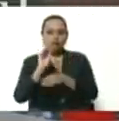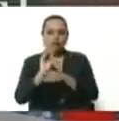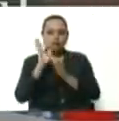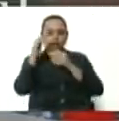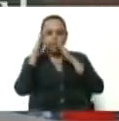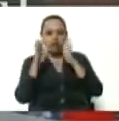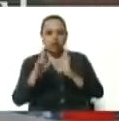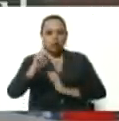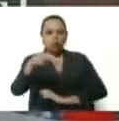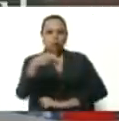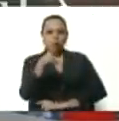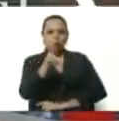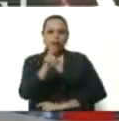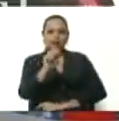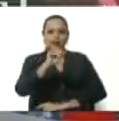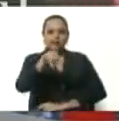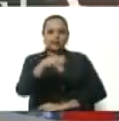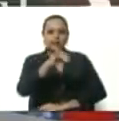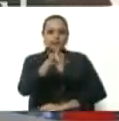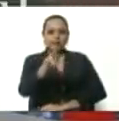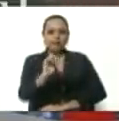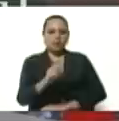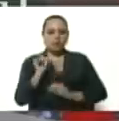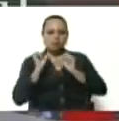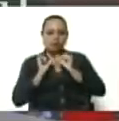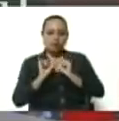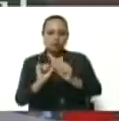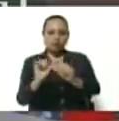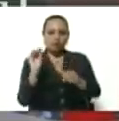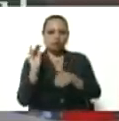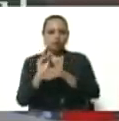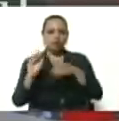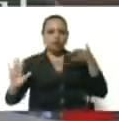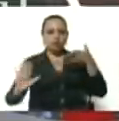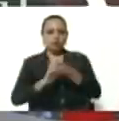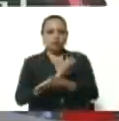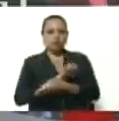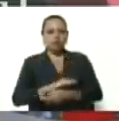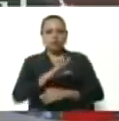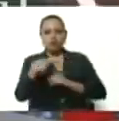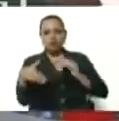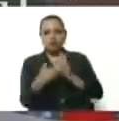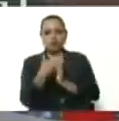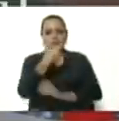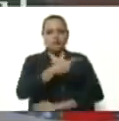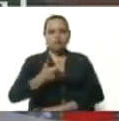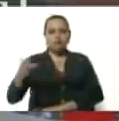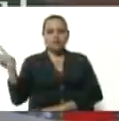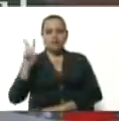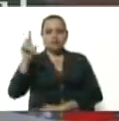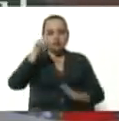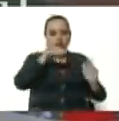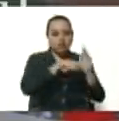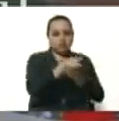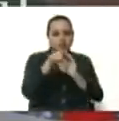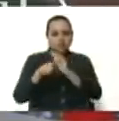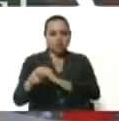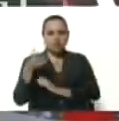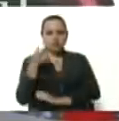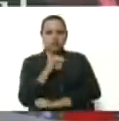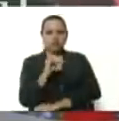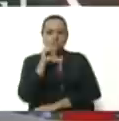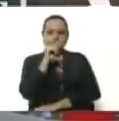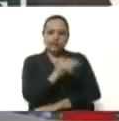para garantizar la permanencia de todo venezolano que ingrese, para que quede